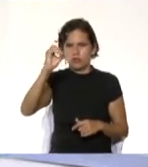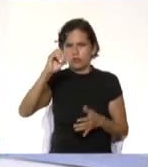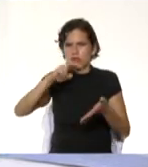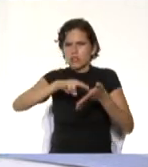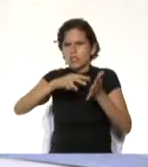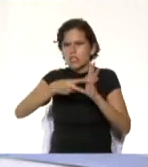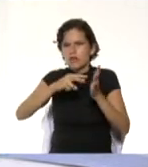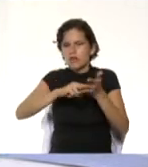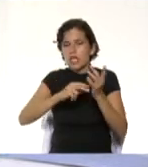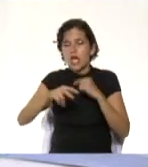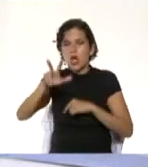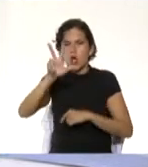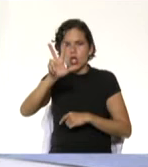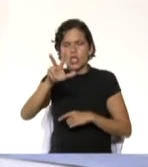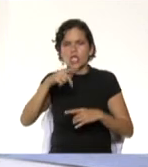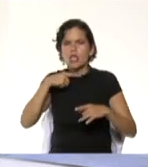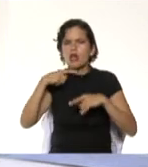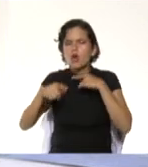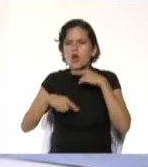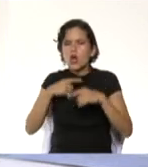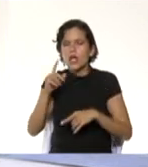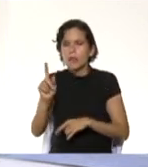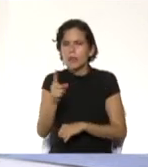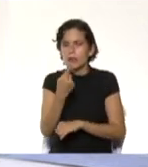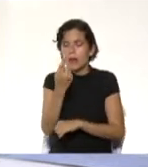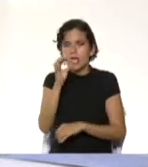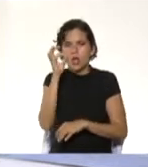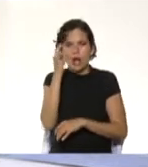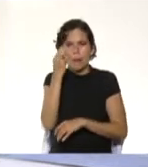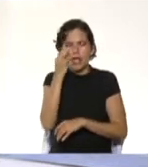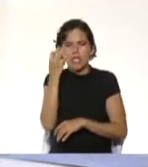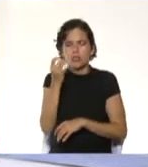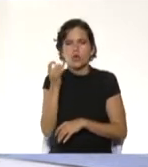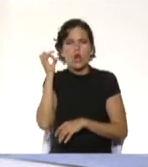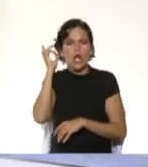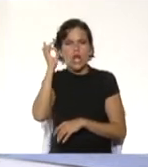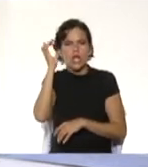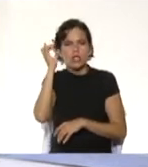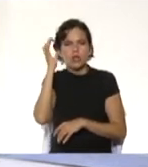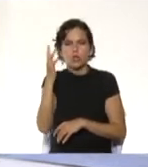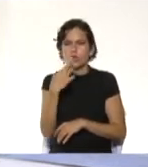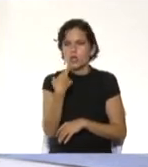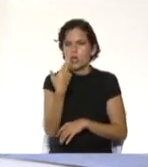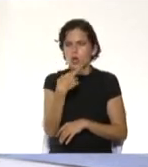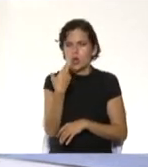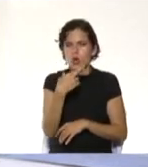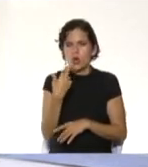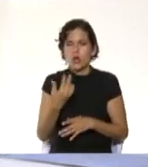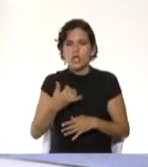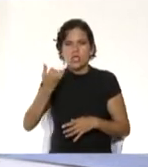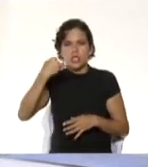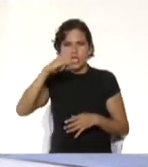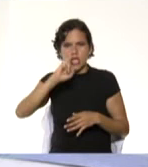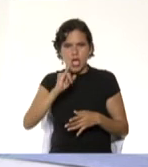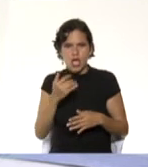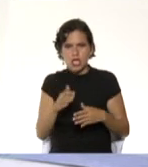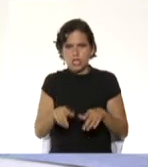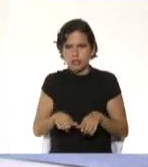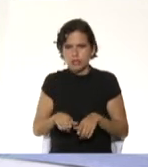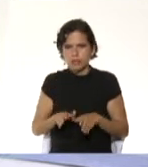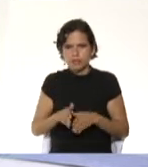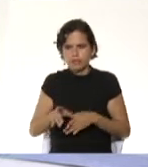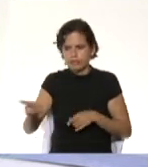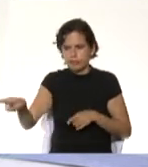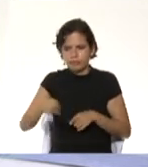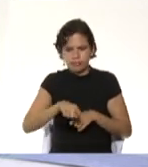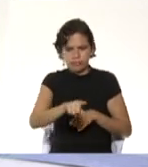representación de los tres colores básicos, los tres colores primarios como son el amarillo, el azul y el rojo. Y allí se despliegan